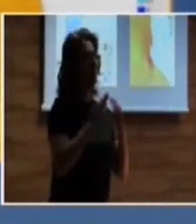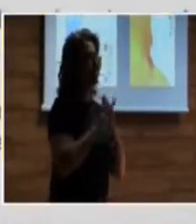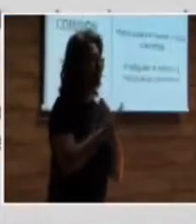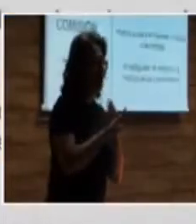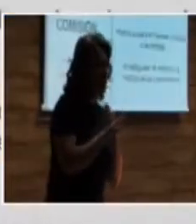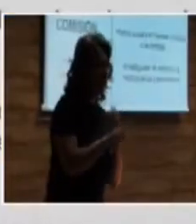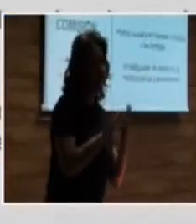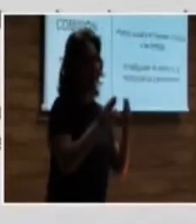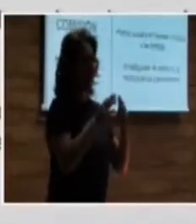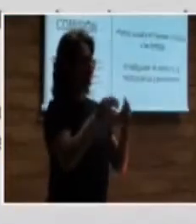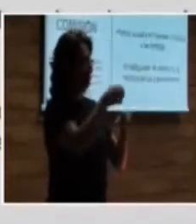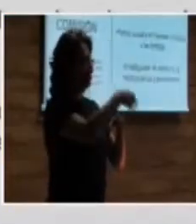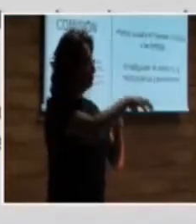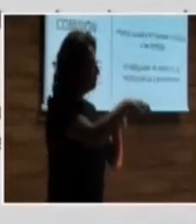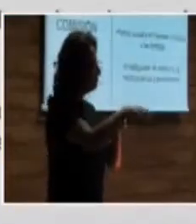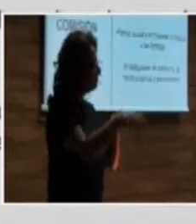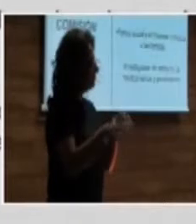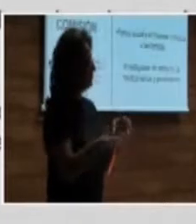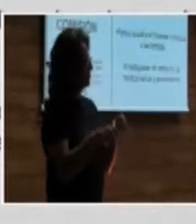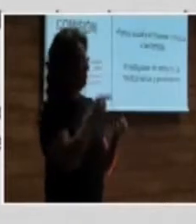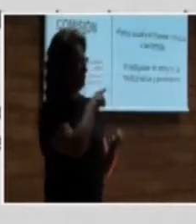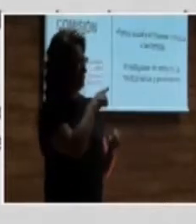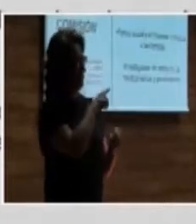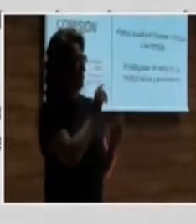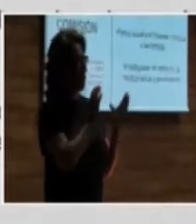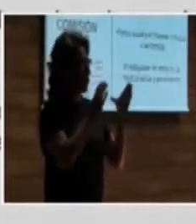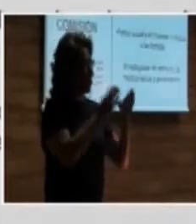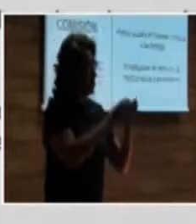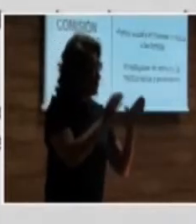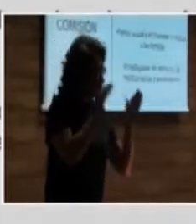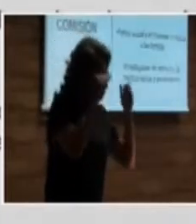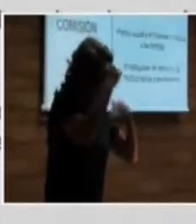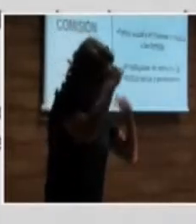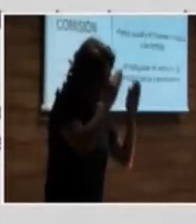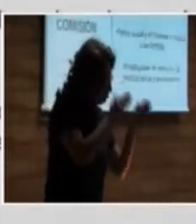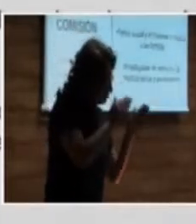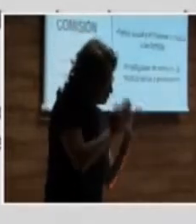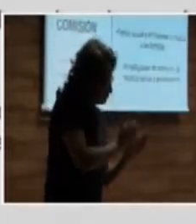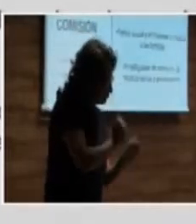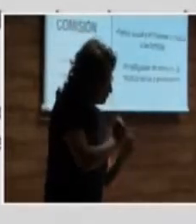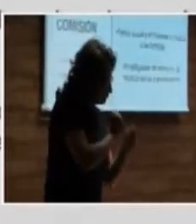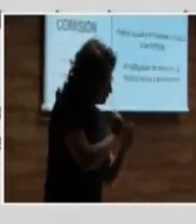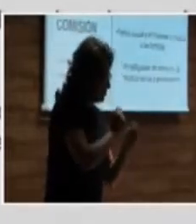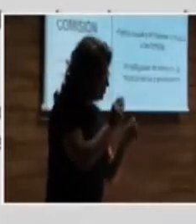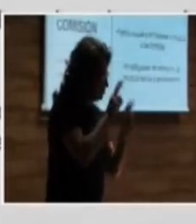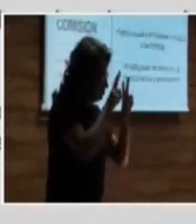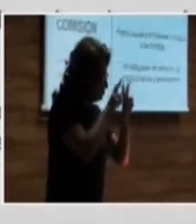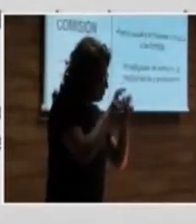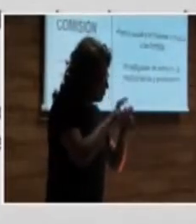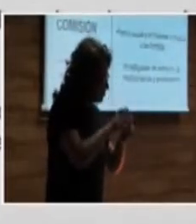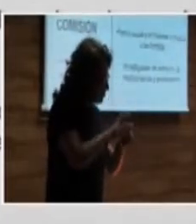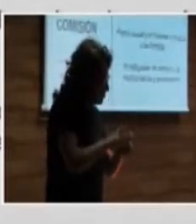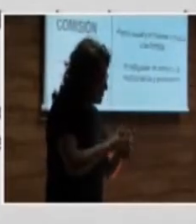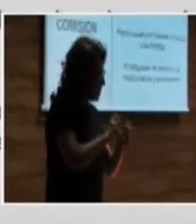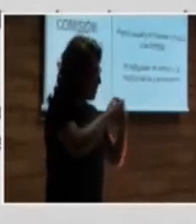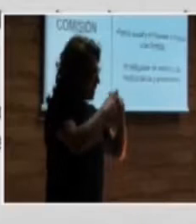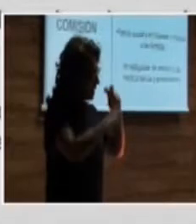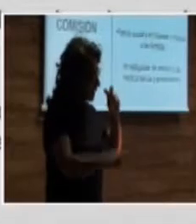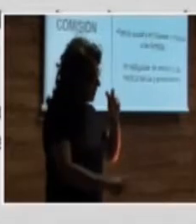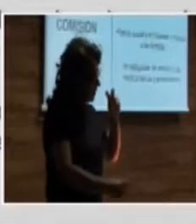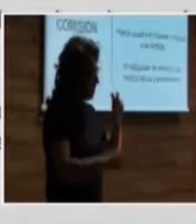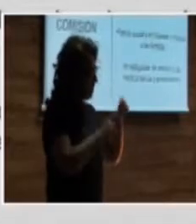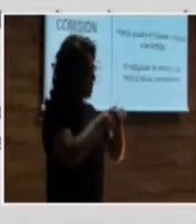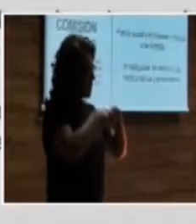ahí. Con estos grupos estamos trabajando actualmente, estudiando investigación genética, apoyando a las